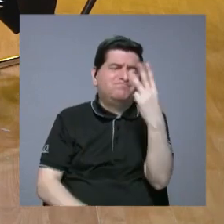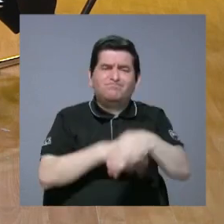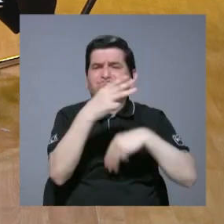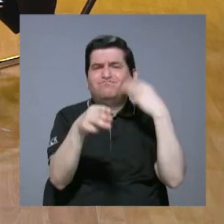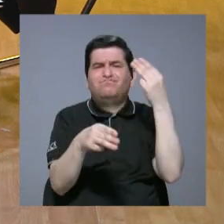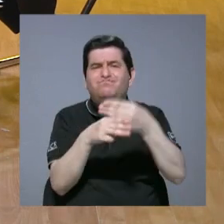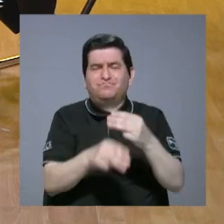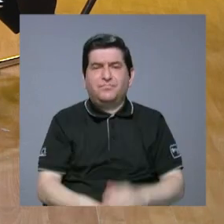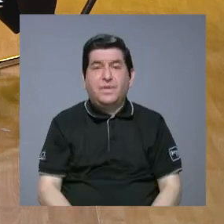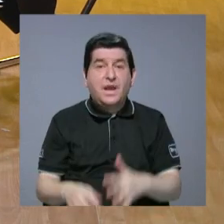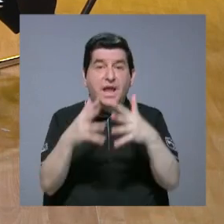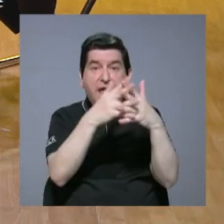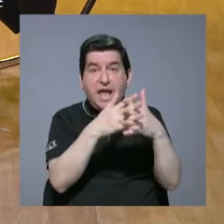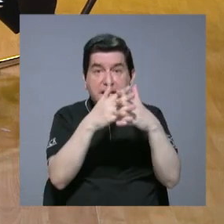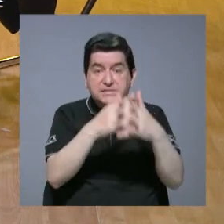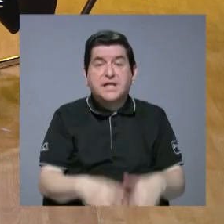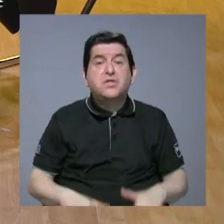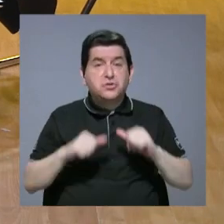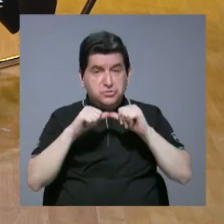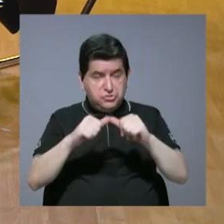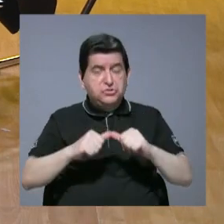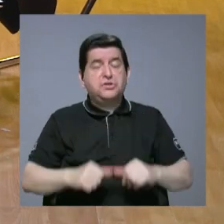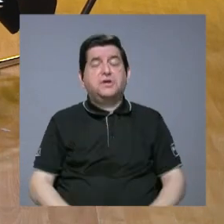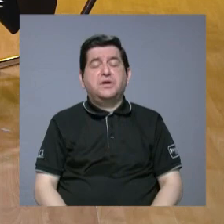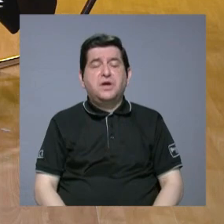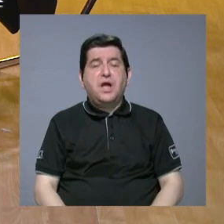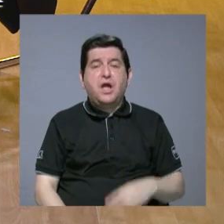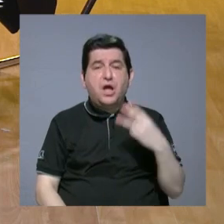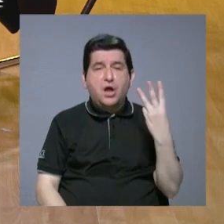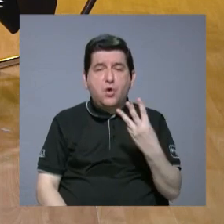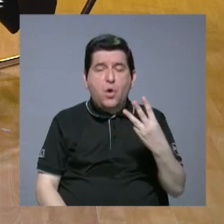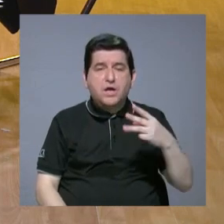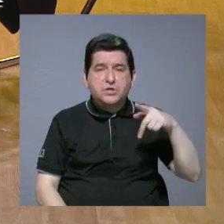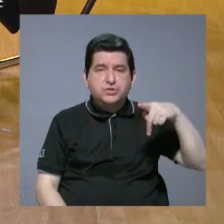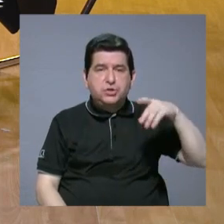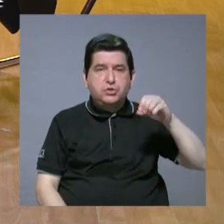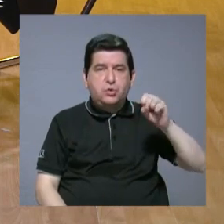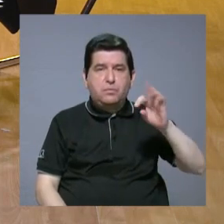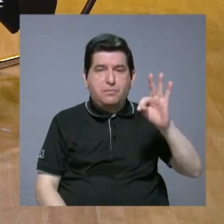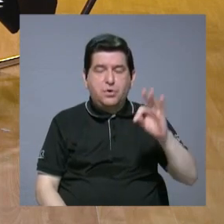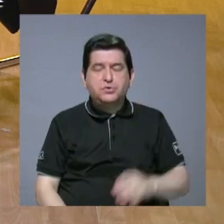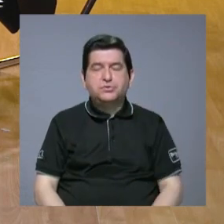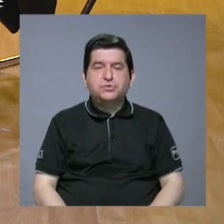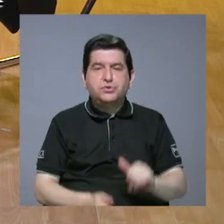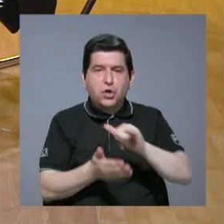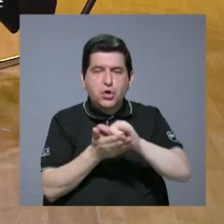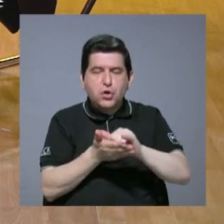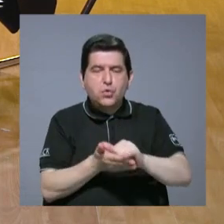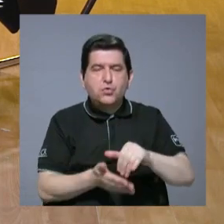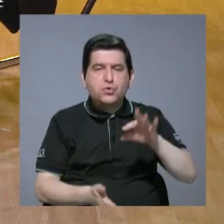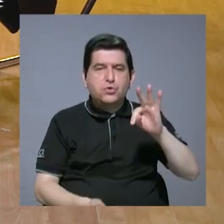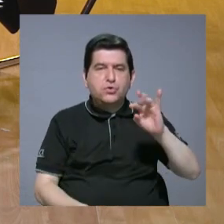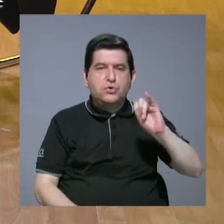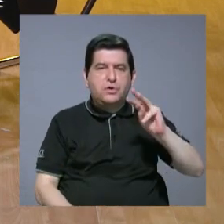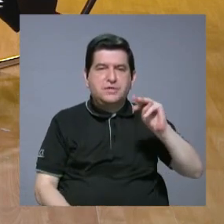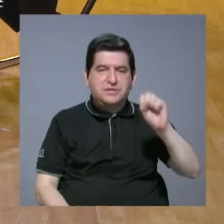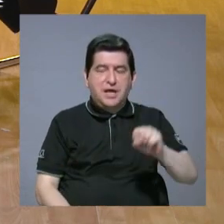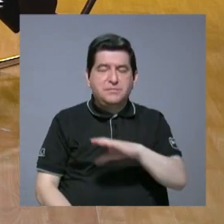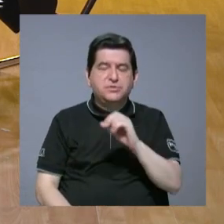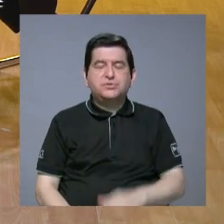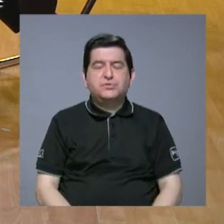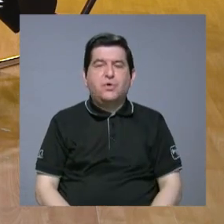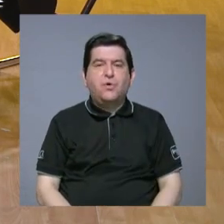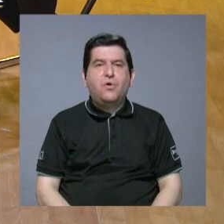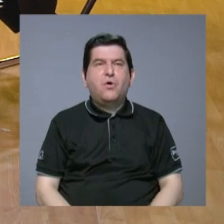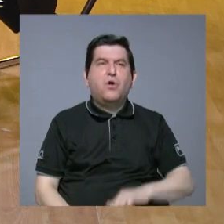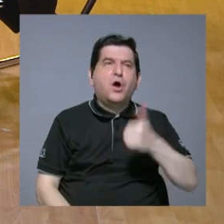mundo. En Estados Unidos se siguen manteniendo el Washington Post, el New York Times, en un nivel distinto al Wall Street Journal. Yo diría